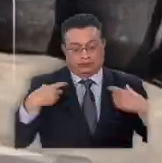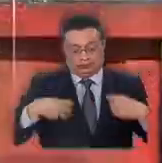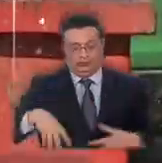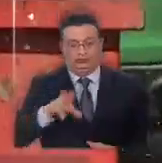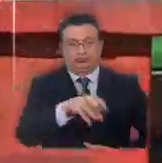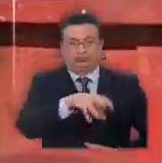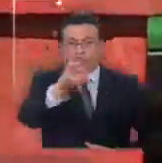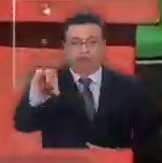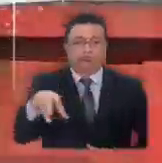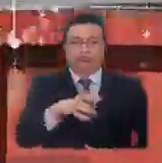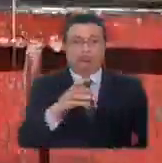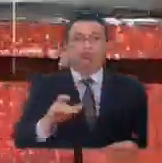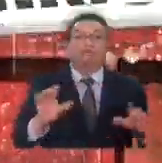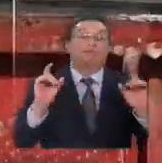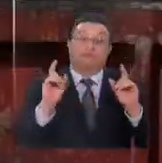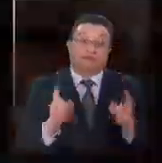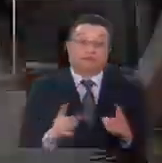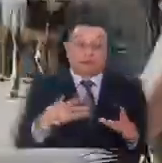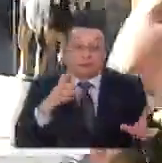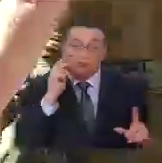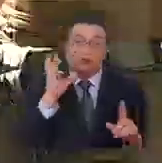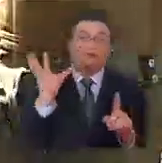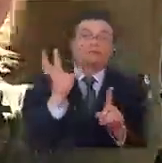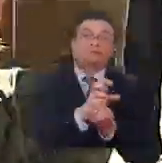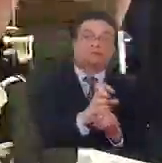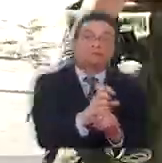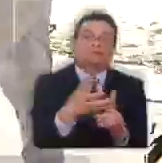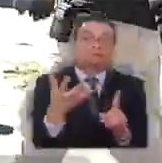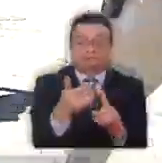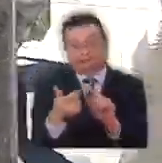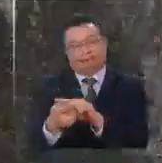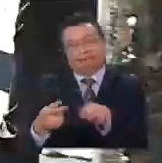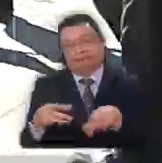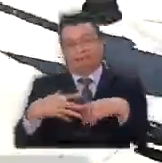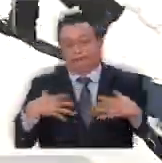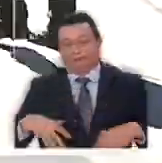Y es que no tuvieron elección para poner fin a un operativo que ahora tienen